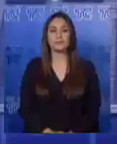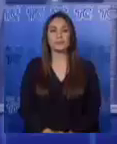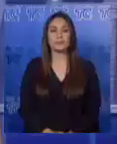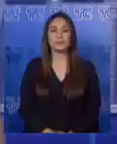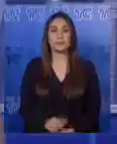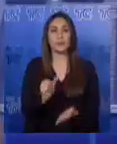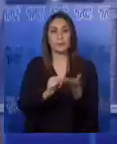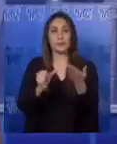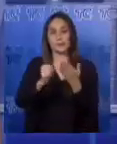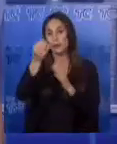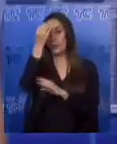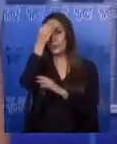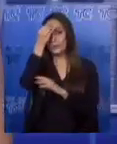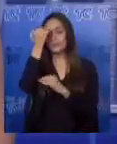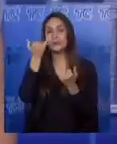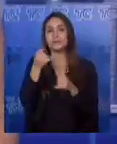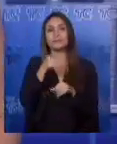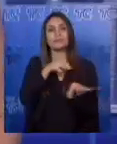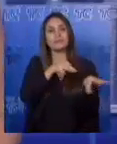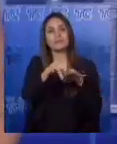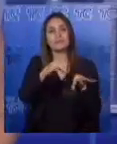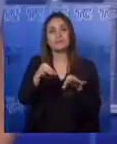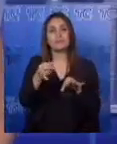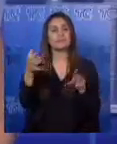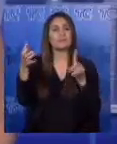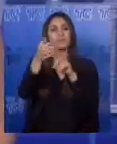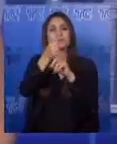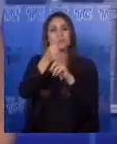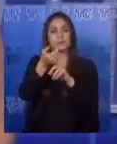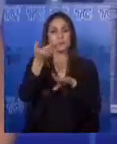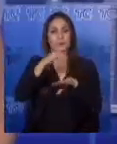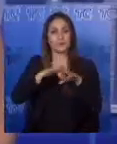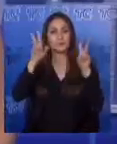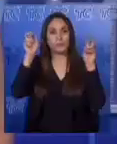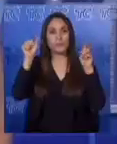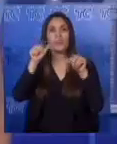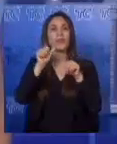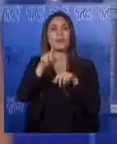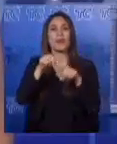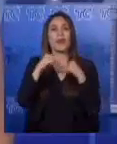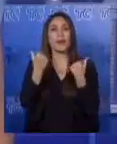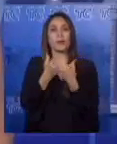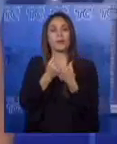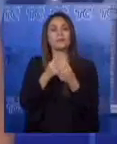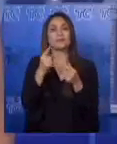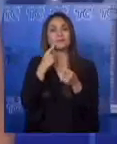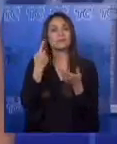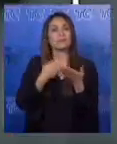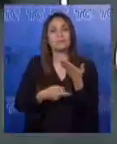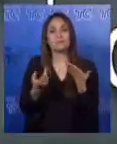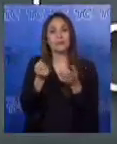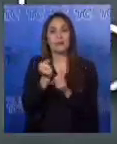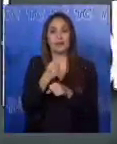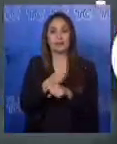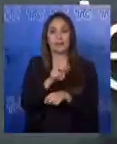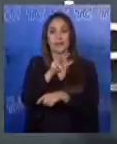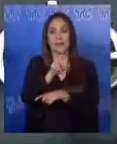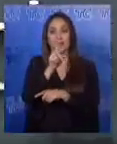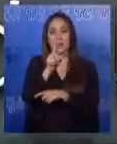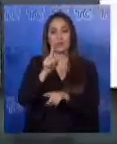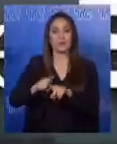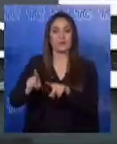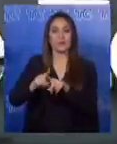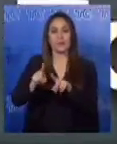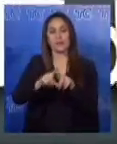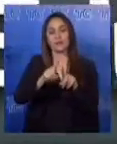y el Ministerio de Educación socializó los logros alcanzados con el programa denominado aulas hospitalarias que actualmente se ejecuta en 31 casas de